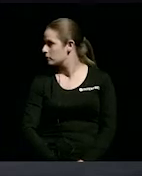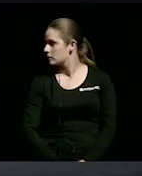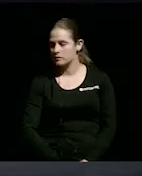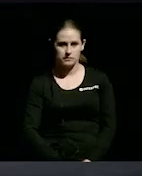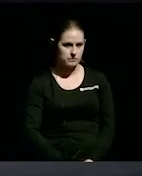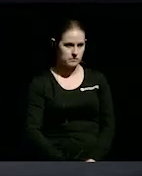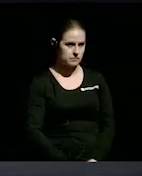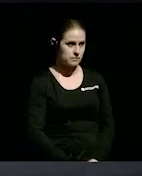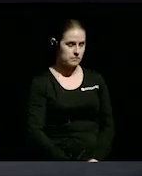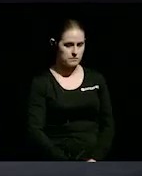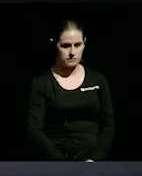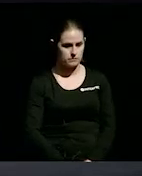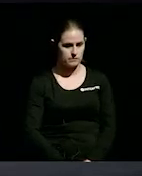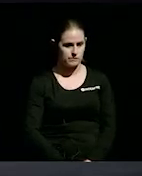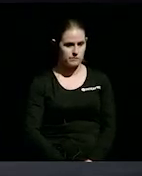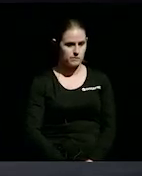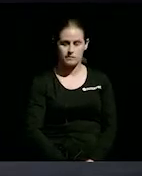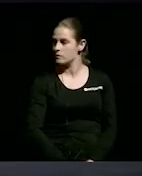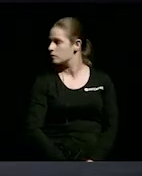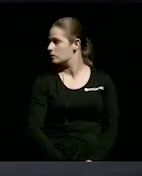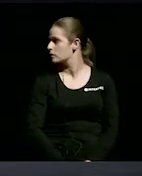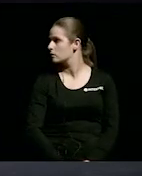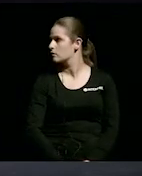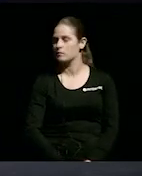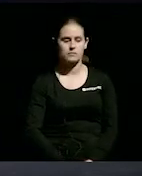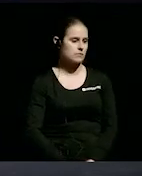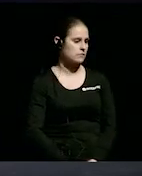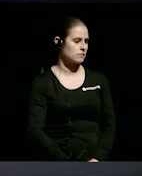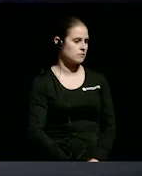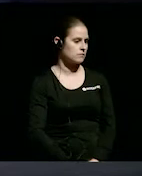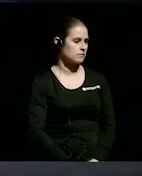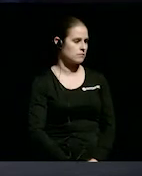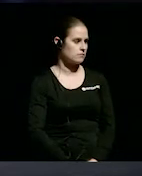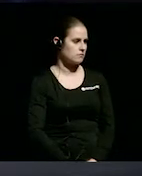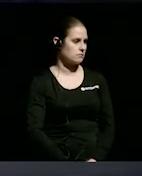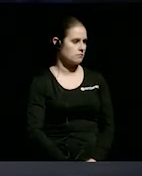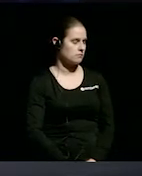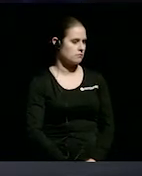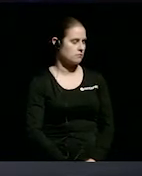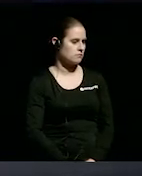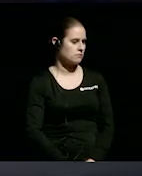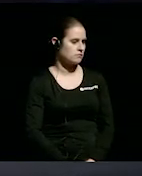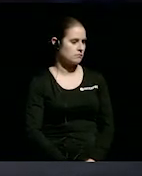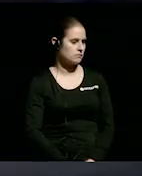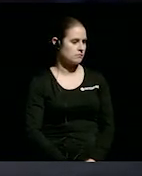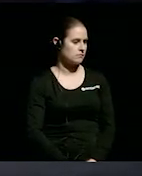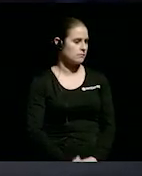No. We haven't, no. This is the first time we've been to